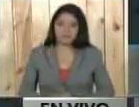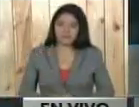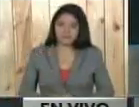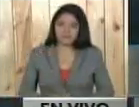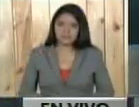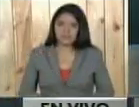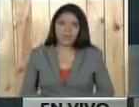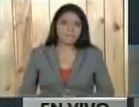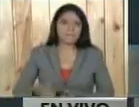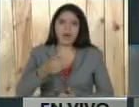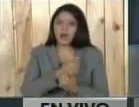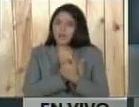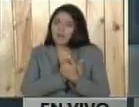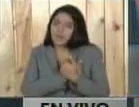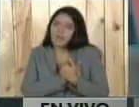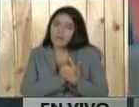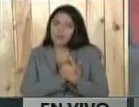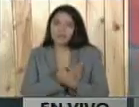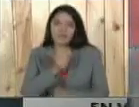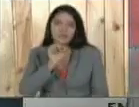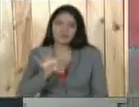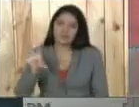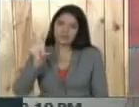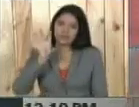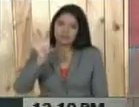con el mayor amor por nuestro país.